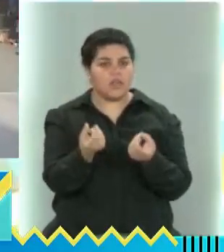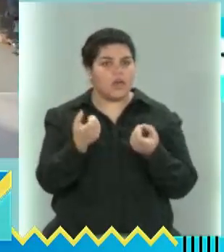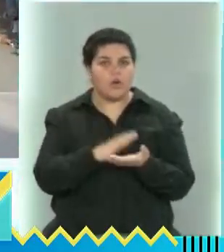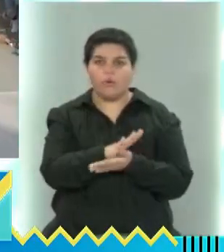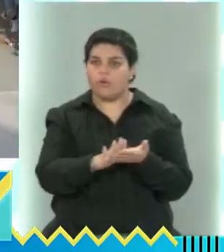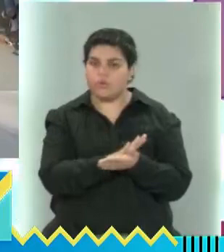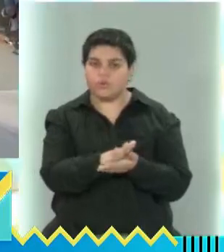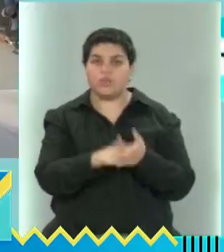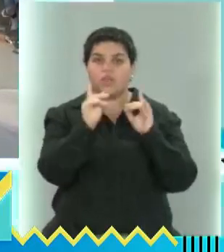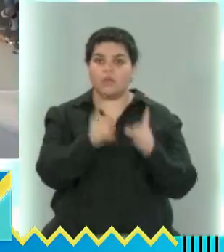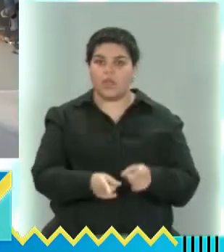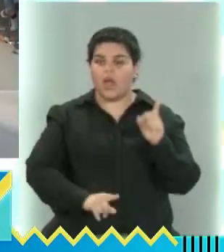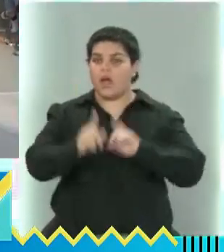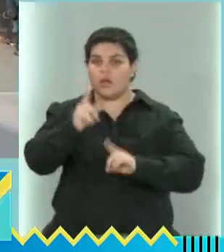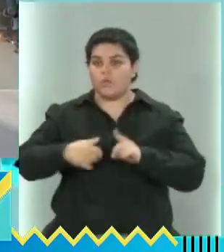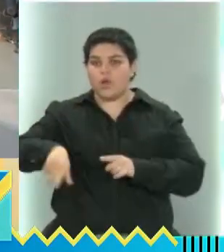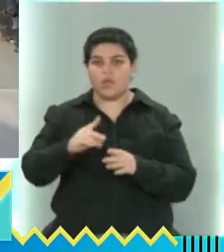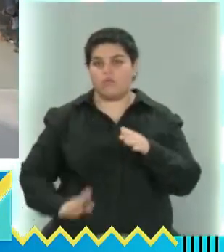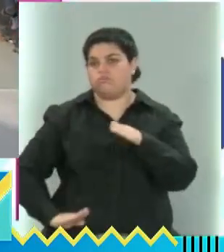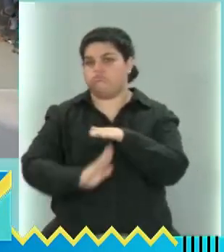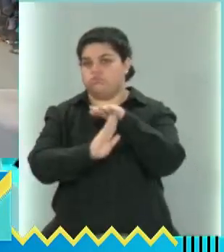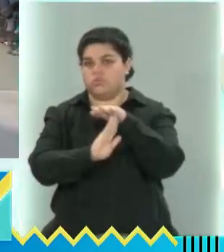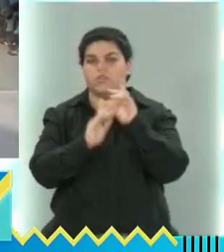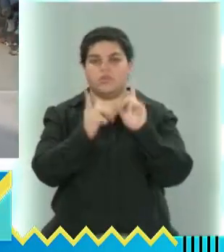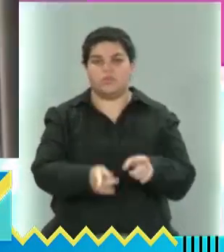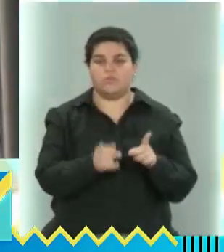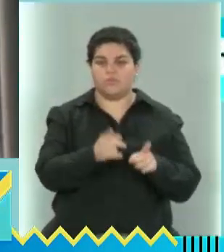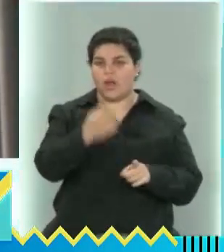incluso muchos rectores están encabezando las propias marchas, como en el caso de Córdoba,